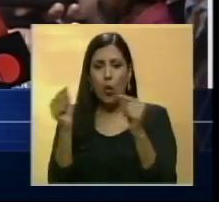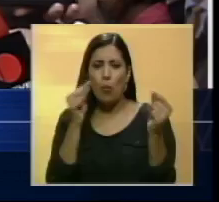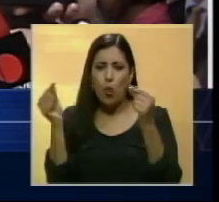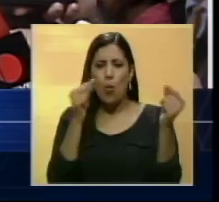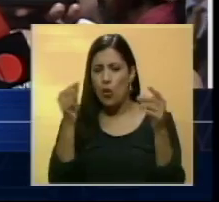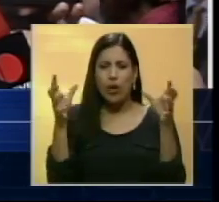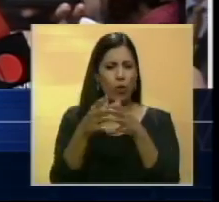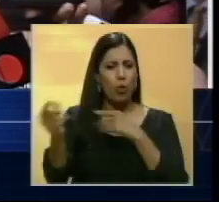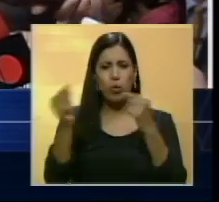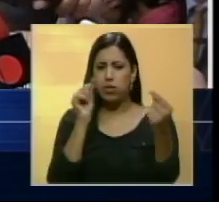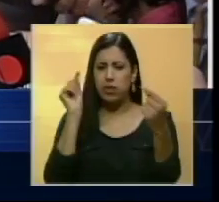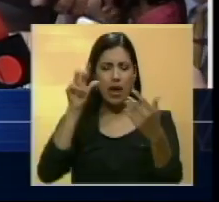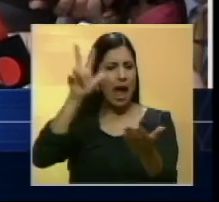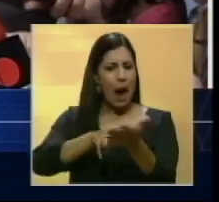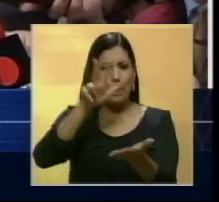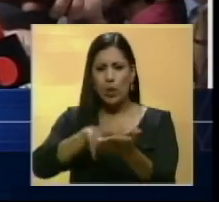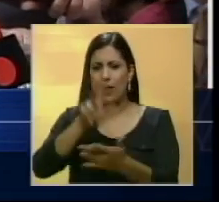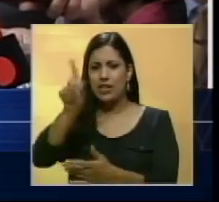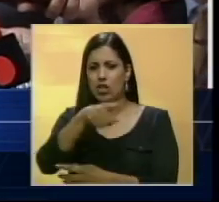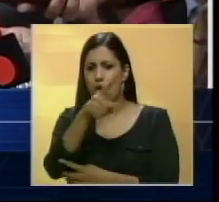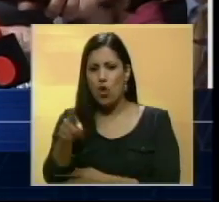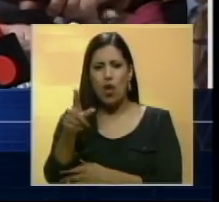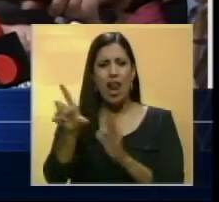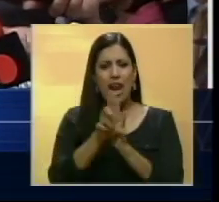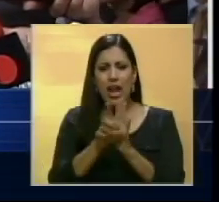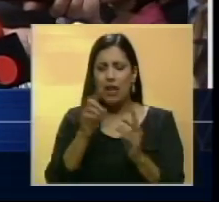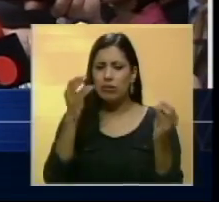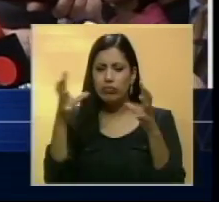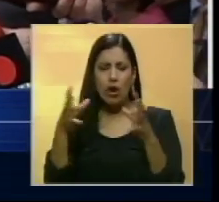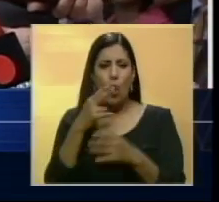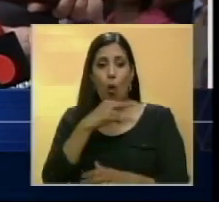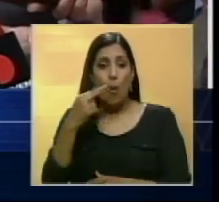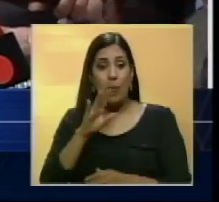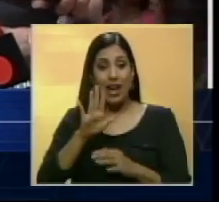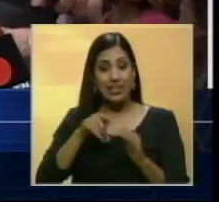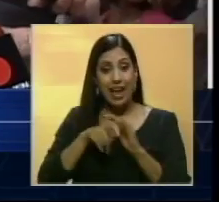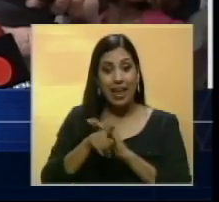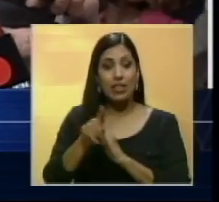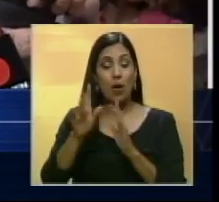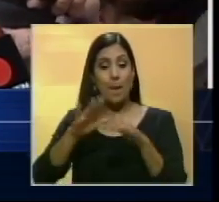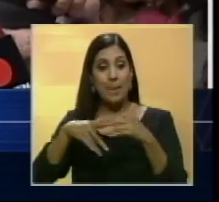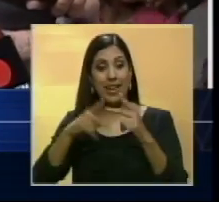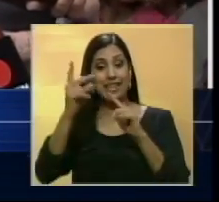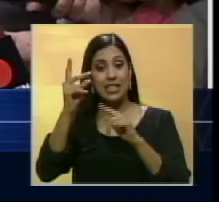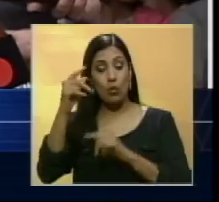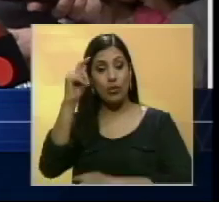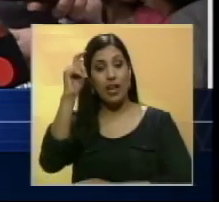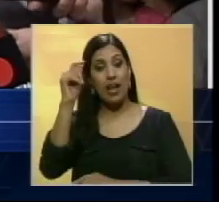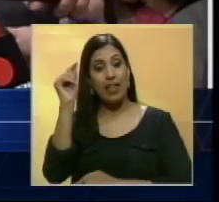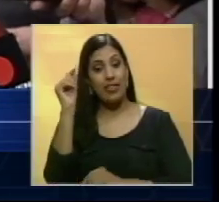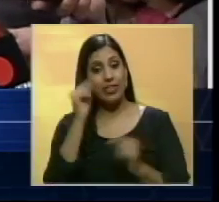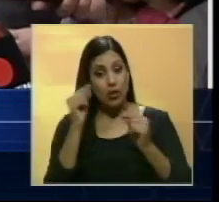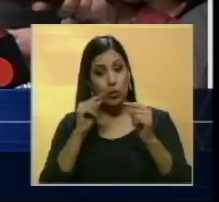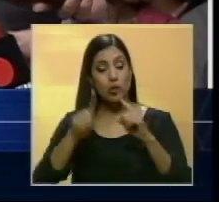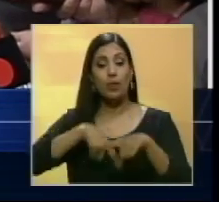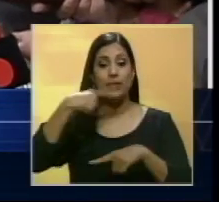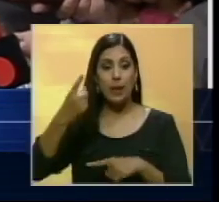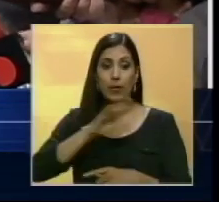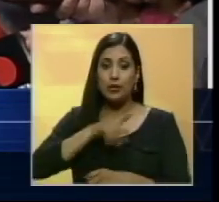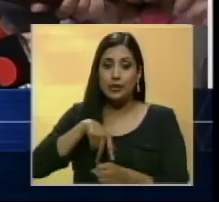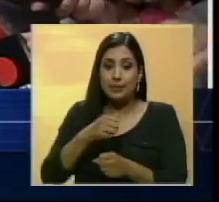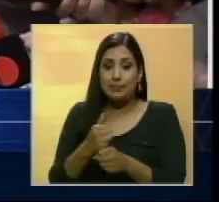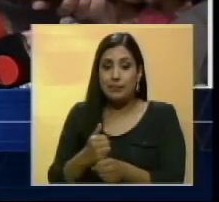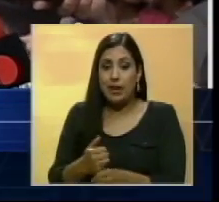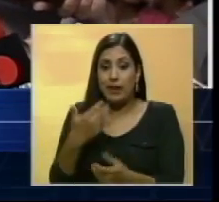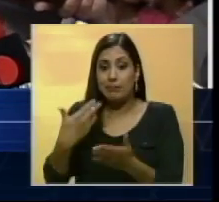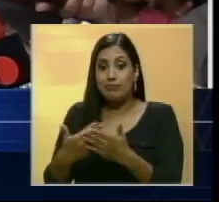discutiendo, reunidas, aprobando incluso instrumentos legales que están por entrar a la Cámara para su segunda discusión. Así que esperamos pues